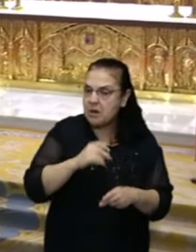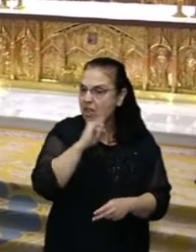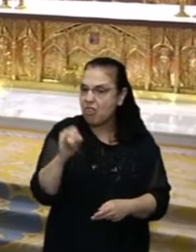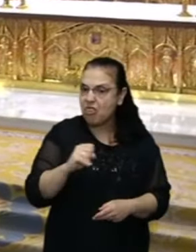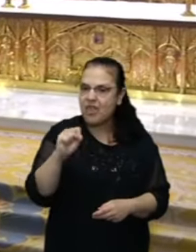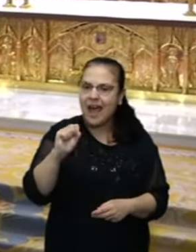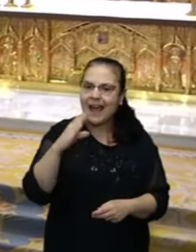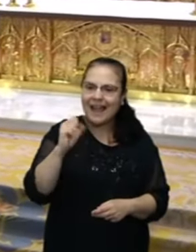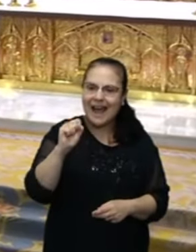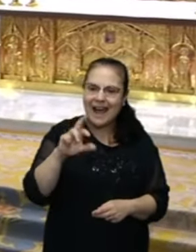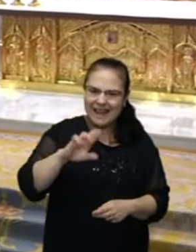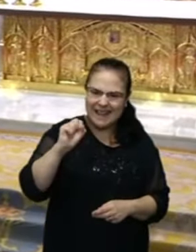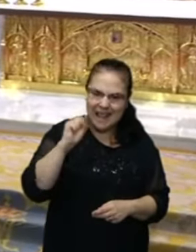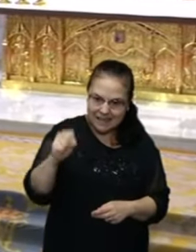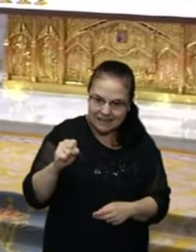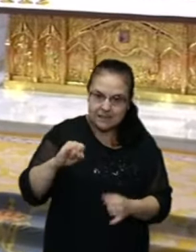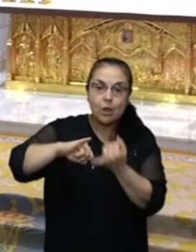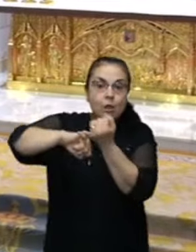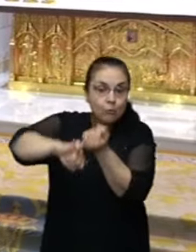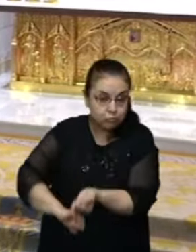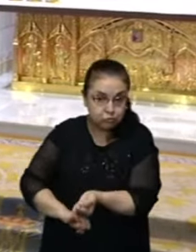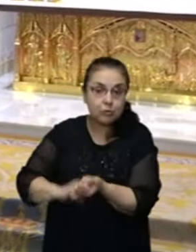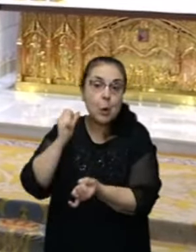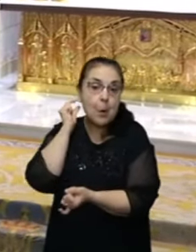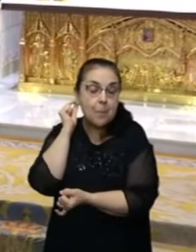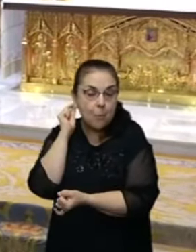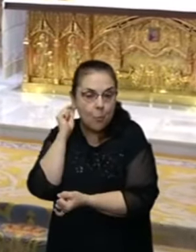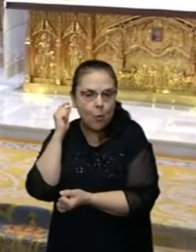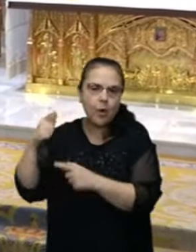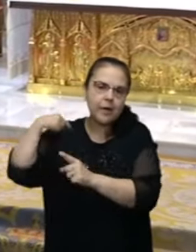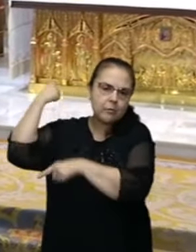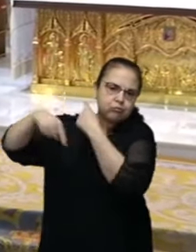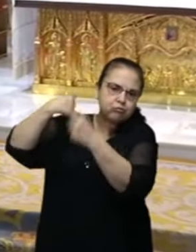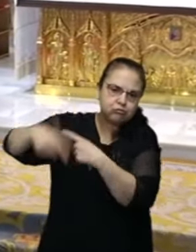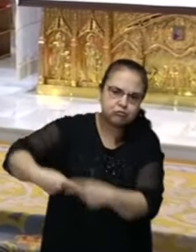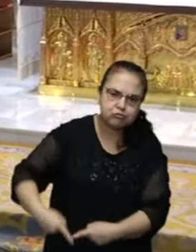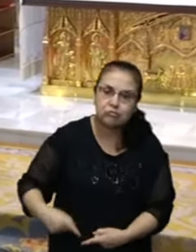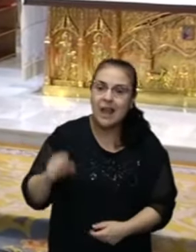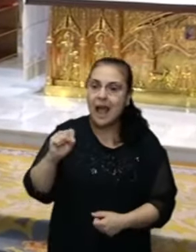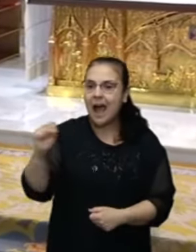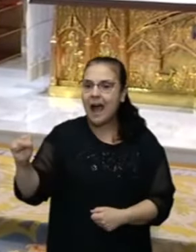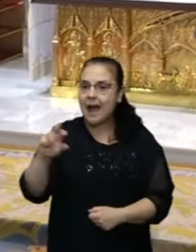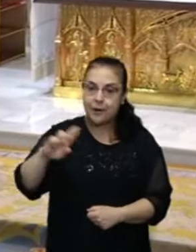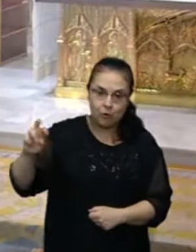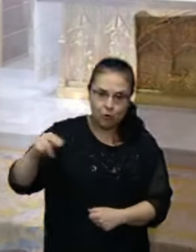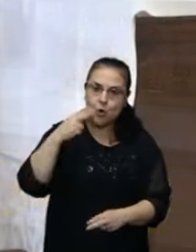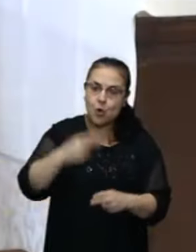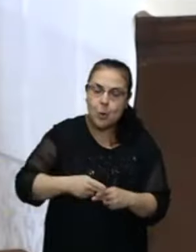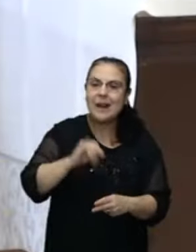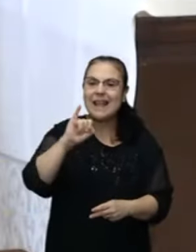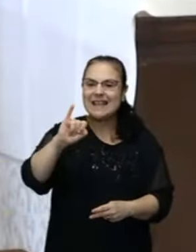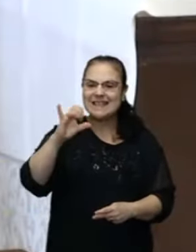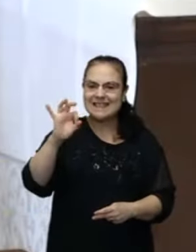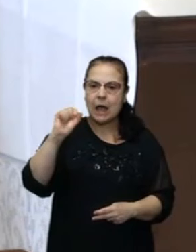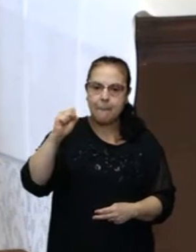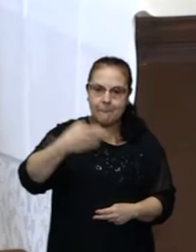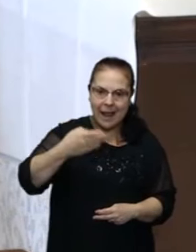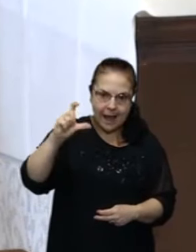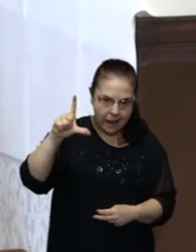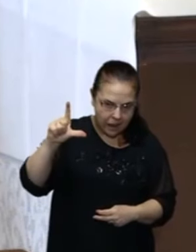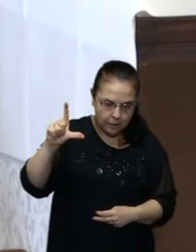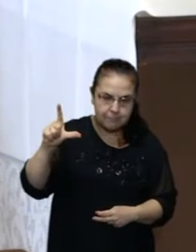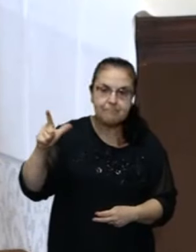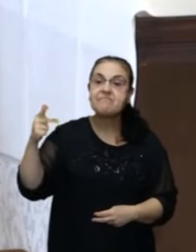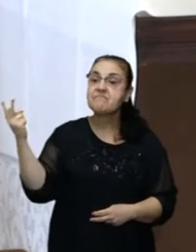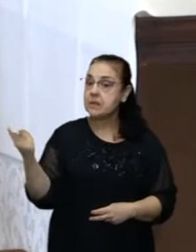de Abías, casado con una descendiente de Aarón, cuyo nombre era Isabel. Los dos